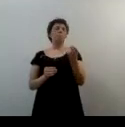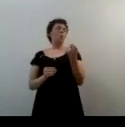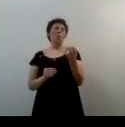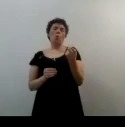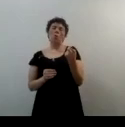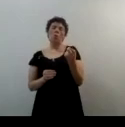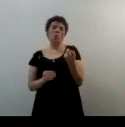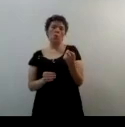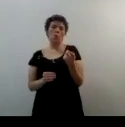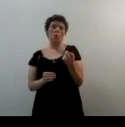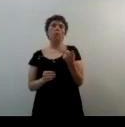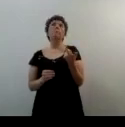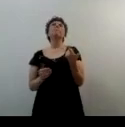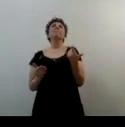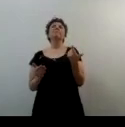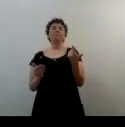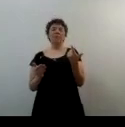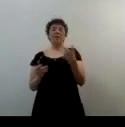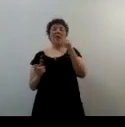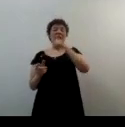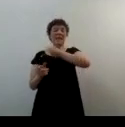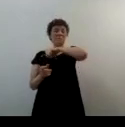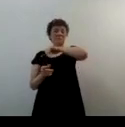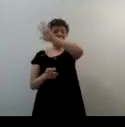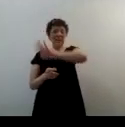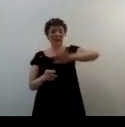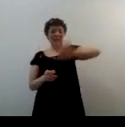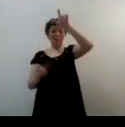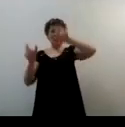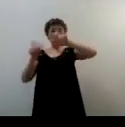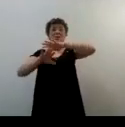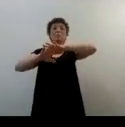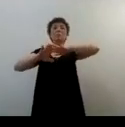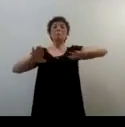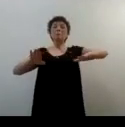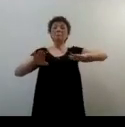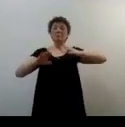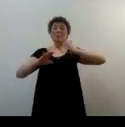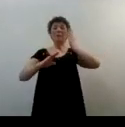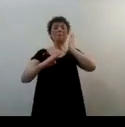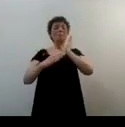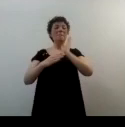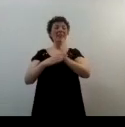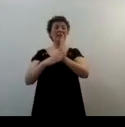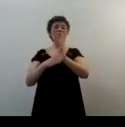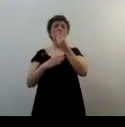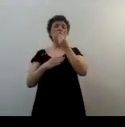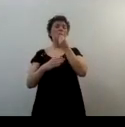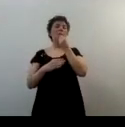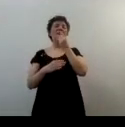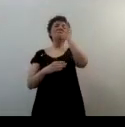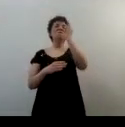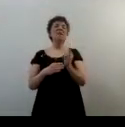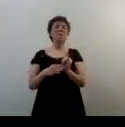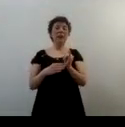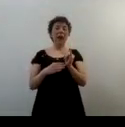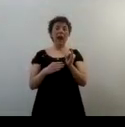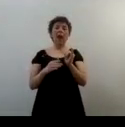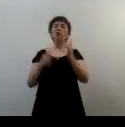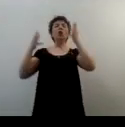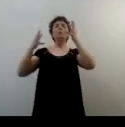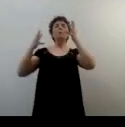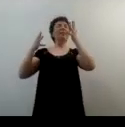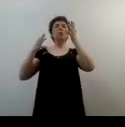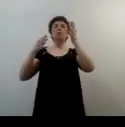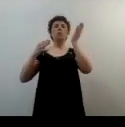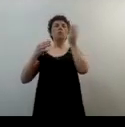esto hablo que la mitad de la población en España mmm, come la tercera parte de la fibra recomendable diaria, entonces esto es muy fácil,